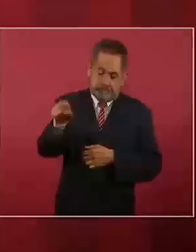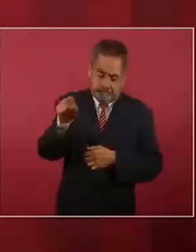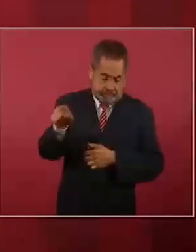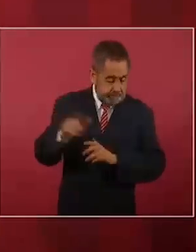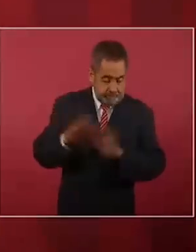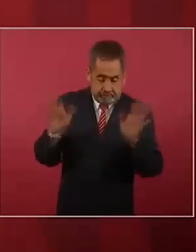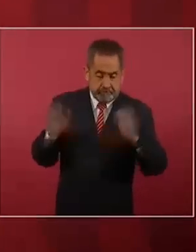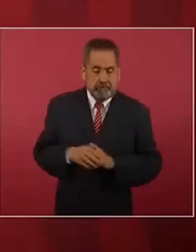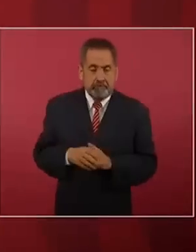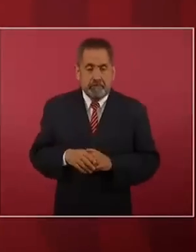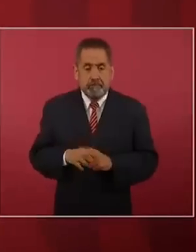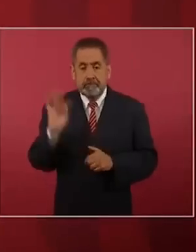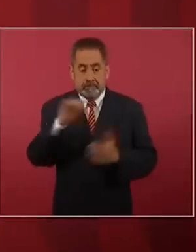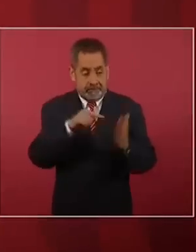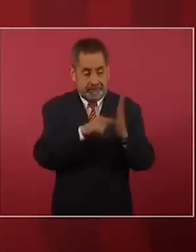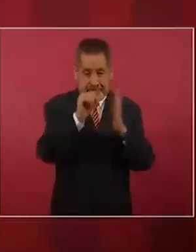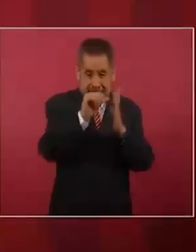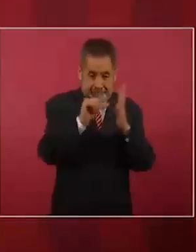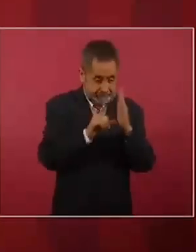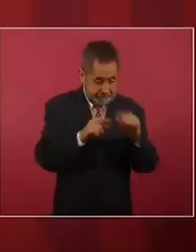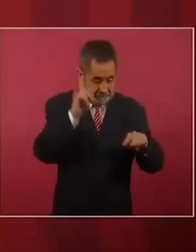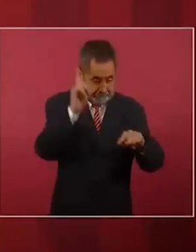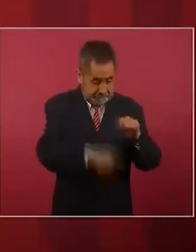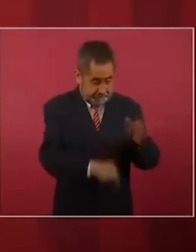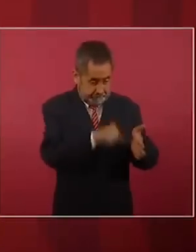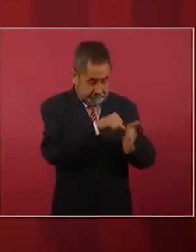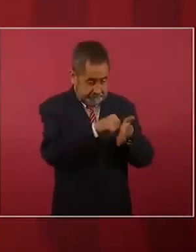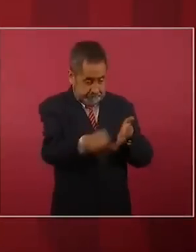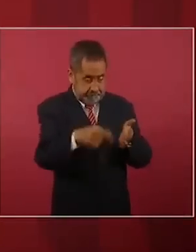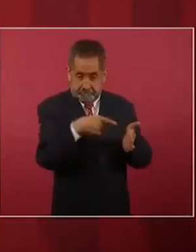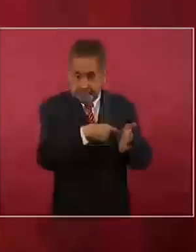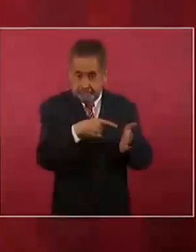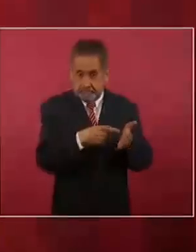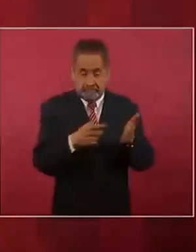Si se cancela el artículo,